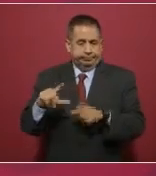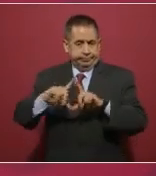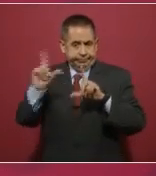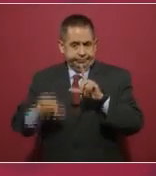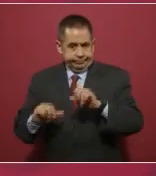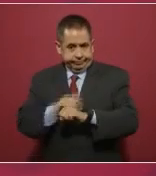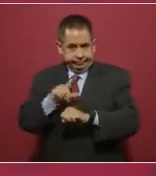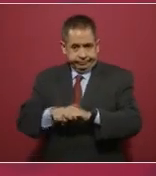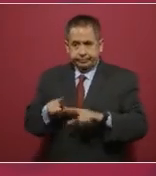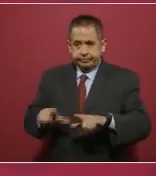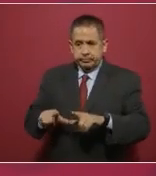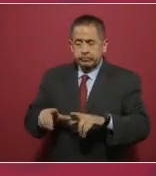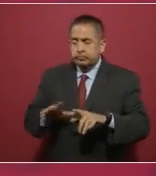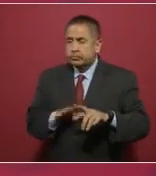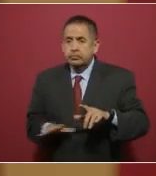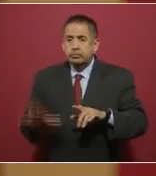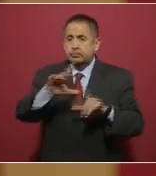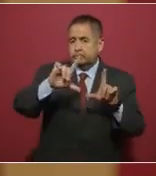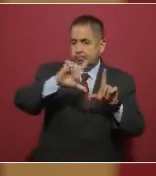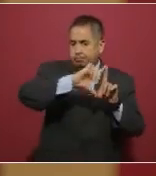poder tener en todo el país